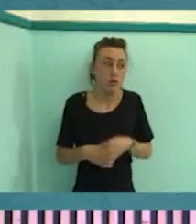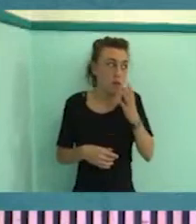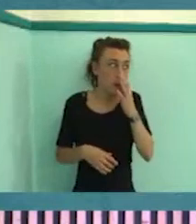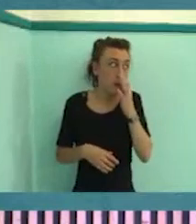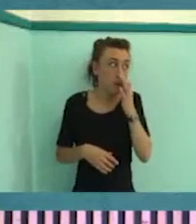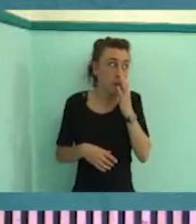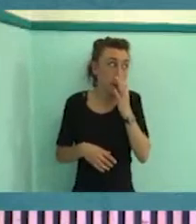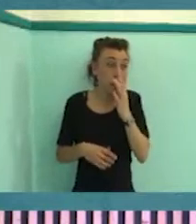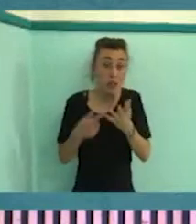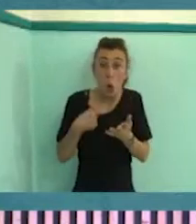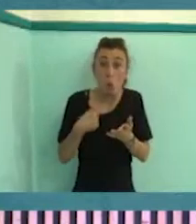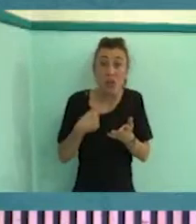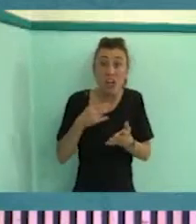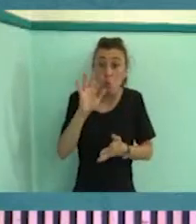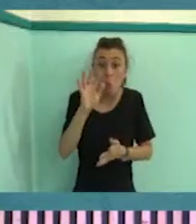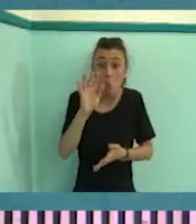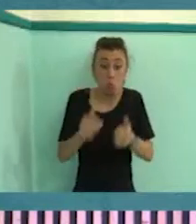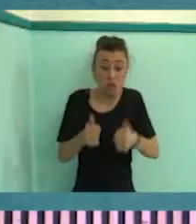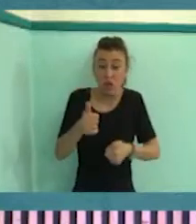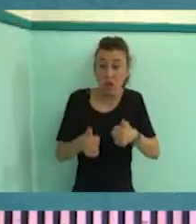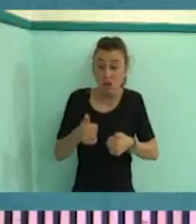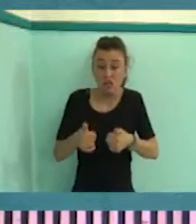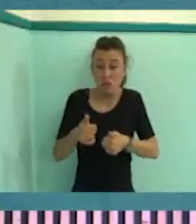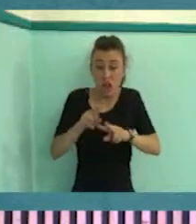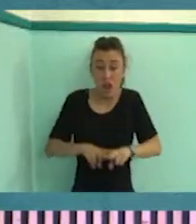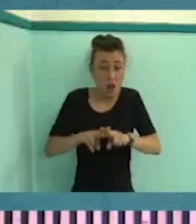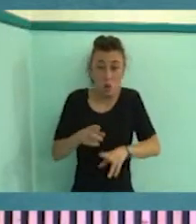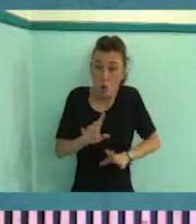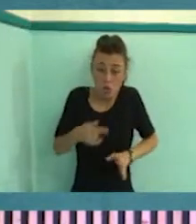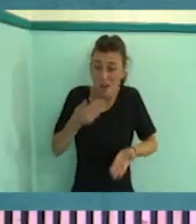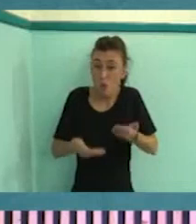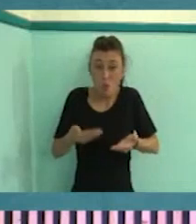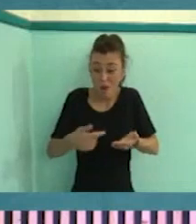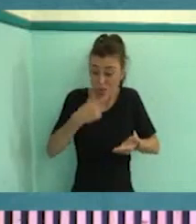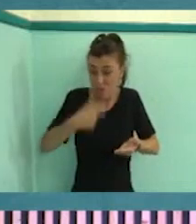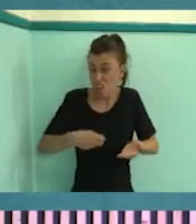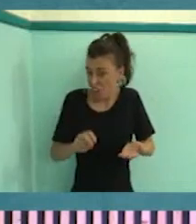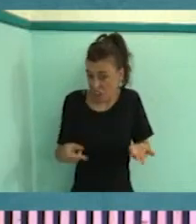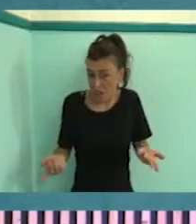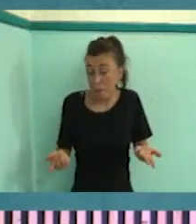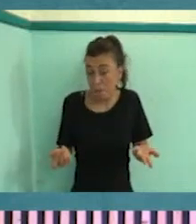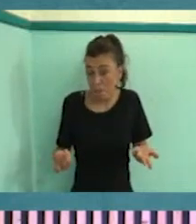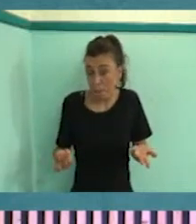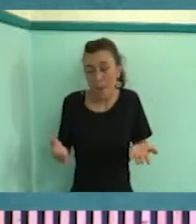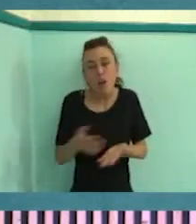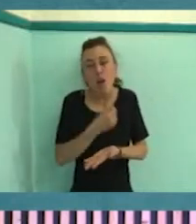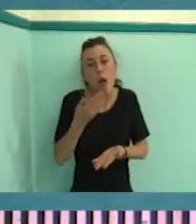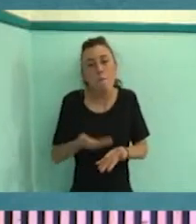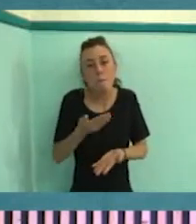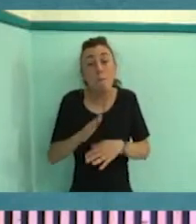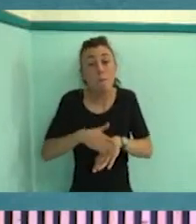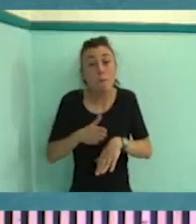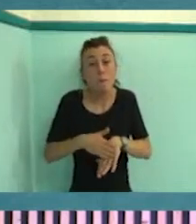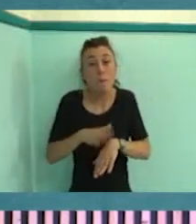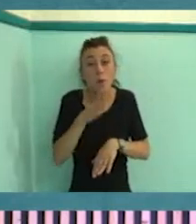tenéis vuestra vida y que yo no soy nadie para juzgar pero con las personas gordas no nos pasa lo mismo entonces todo esto es importante Por qué Porque cuando